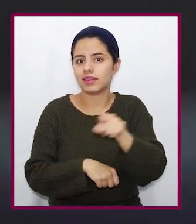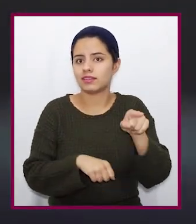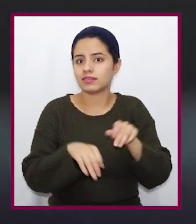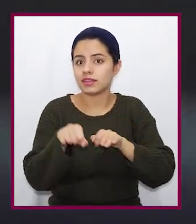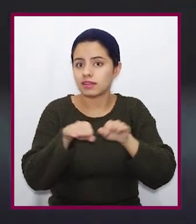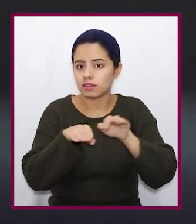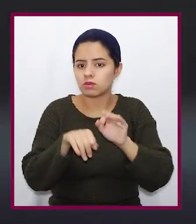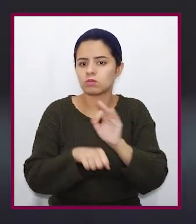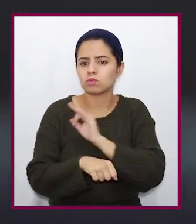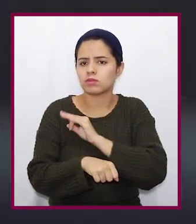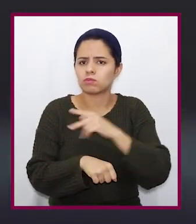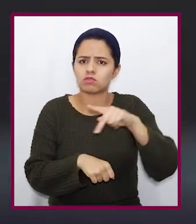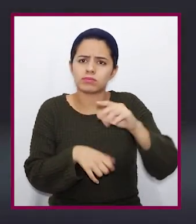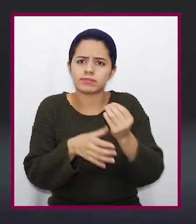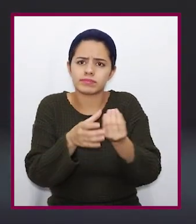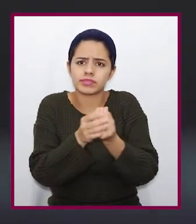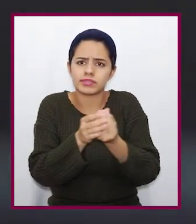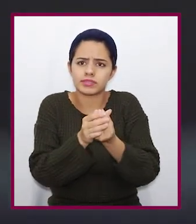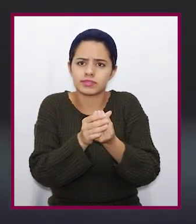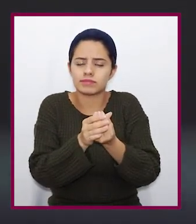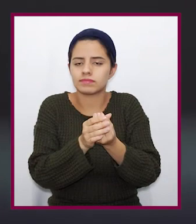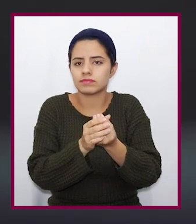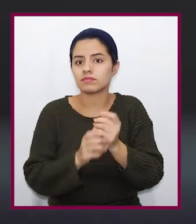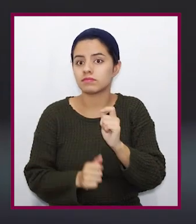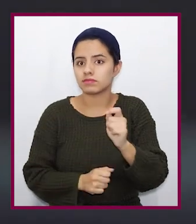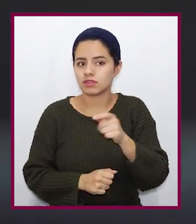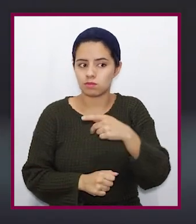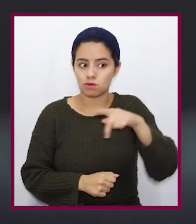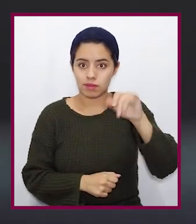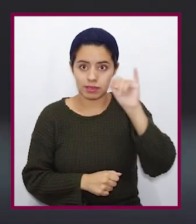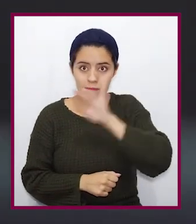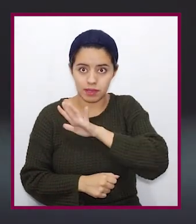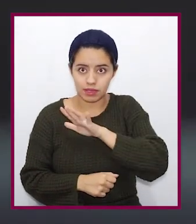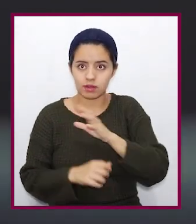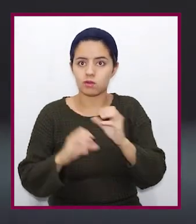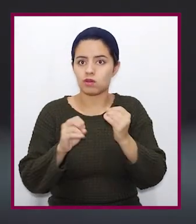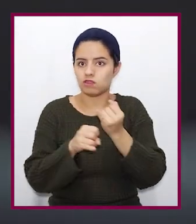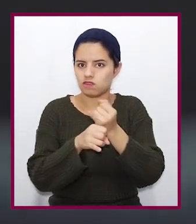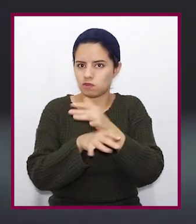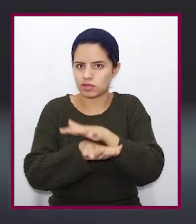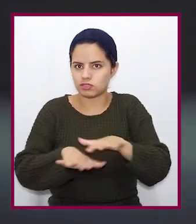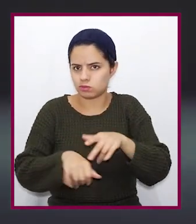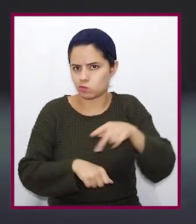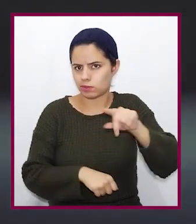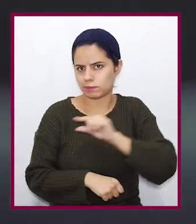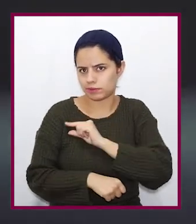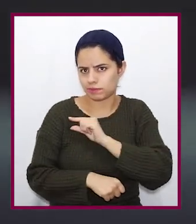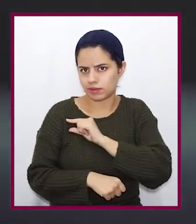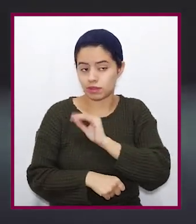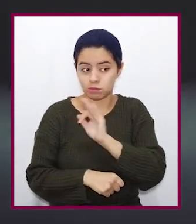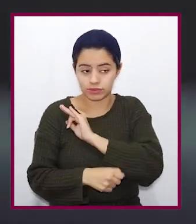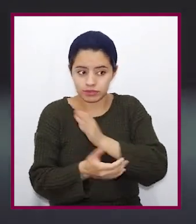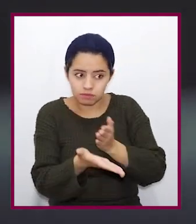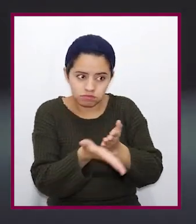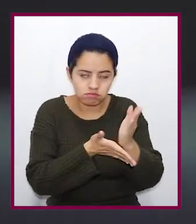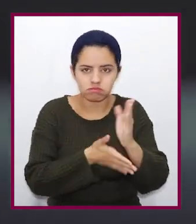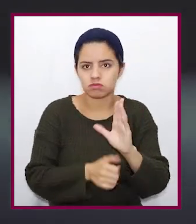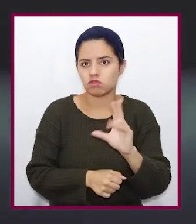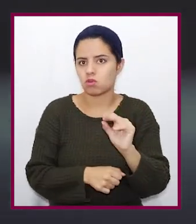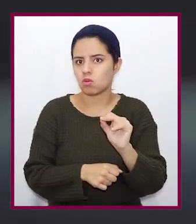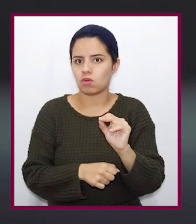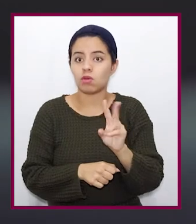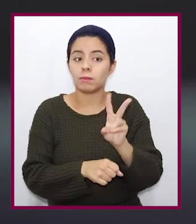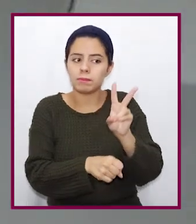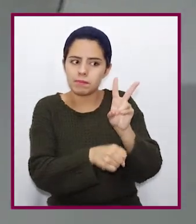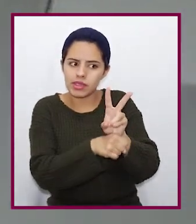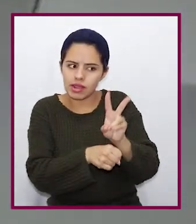intimidad. Es decir, que nadie puede invadir su imagen o datos personales a través de medios digitales, de videovigilancia, de